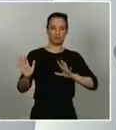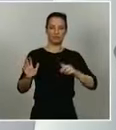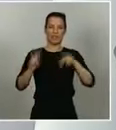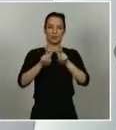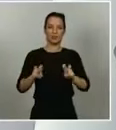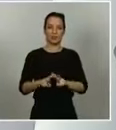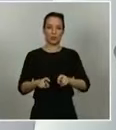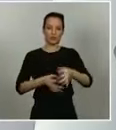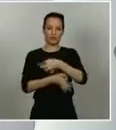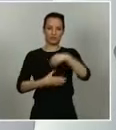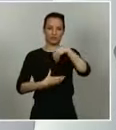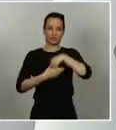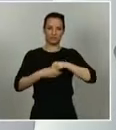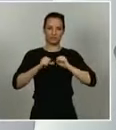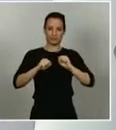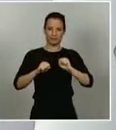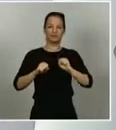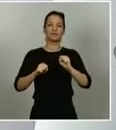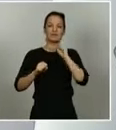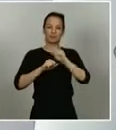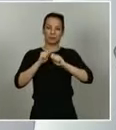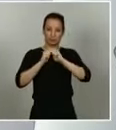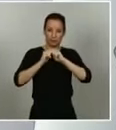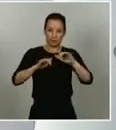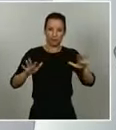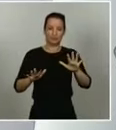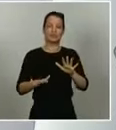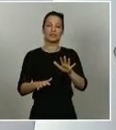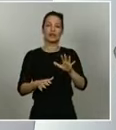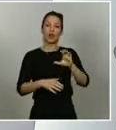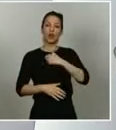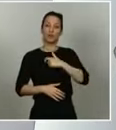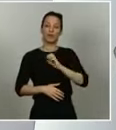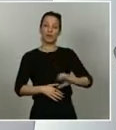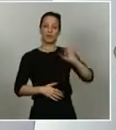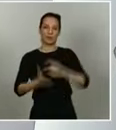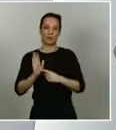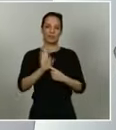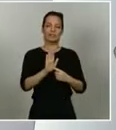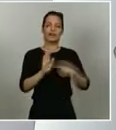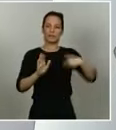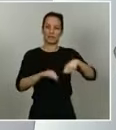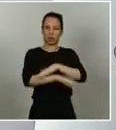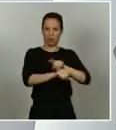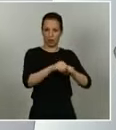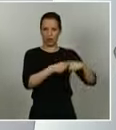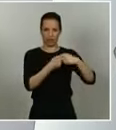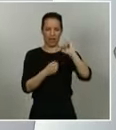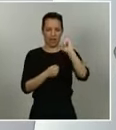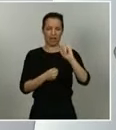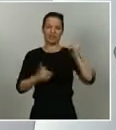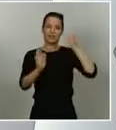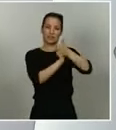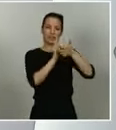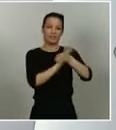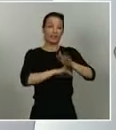país. Hemos presentado al comité científico, con presencia del presidente del Gobierno, y queríamos ahora presentar